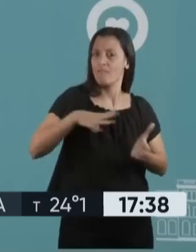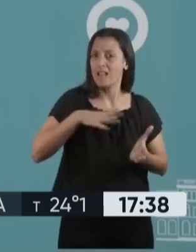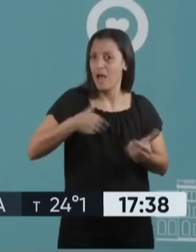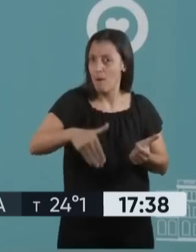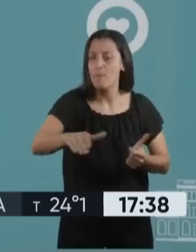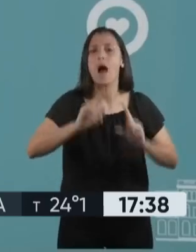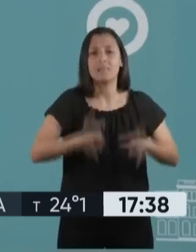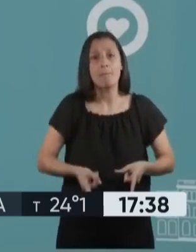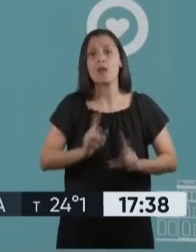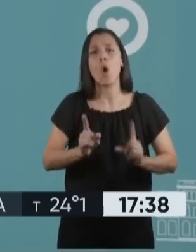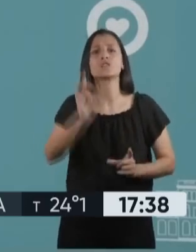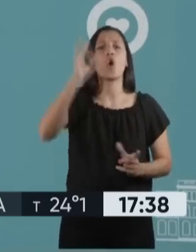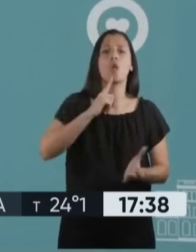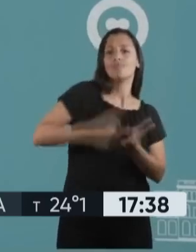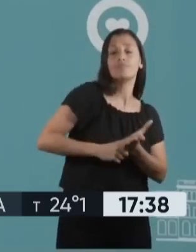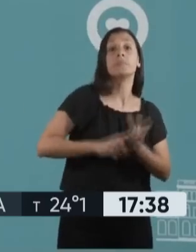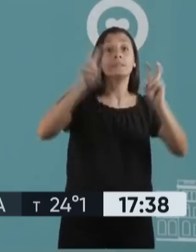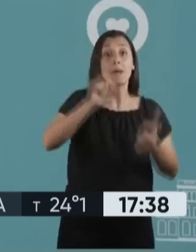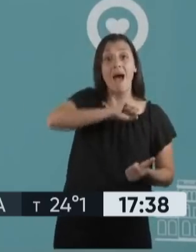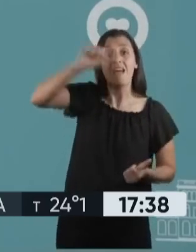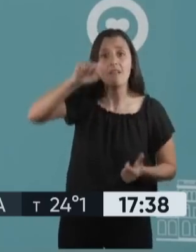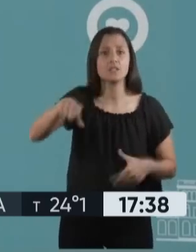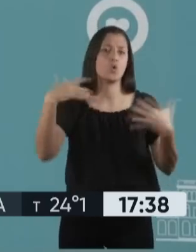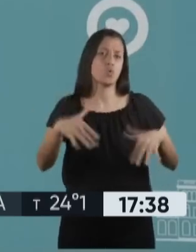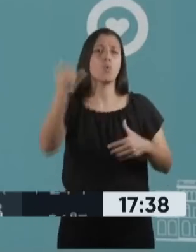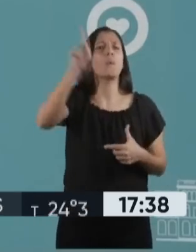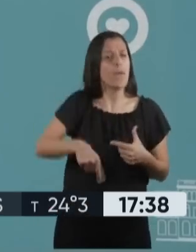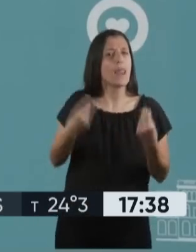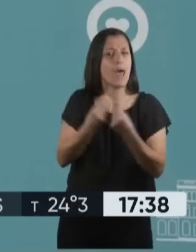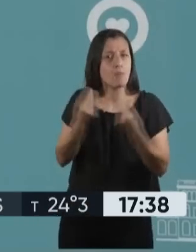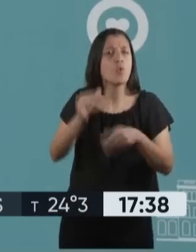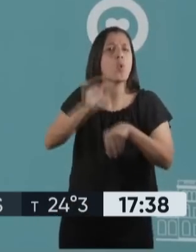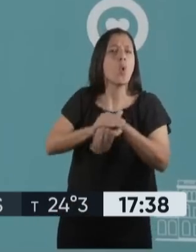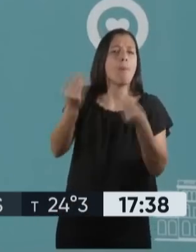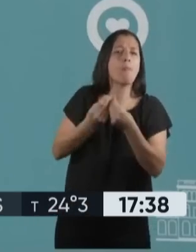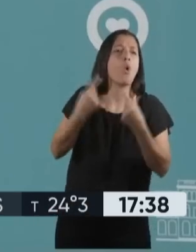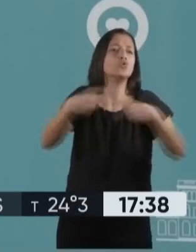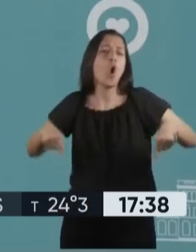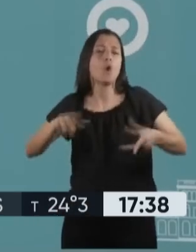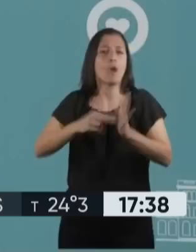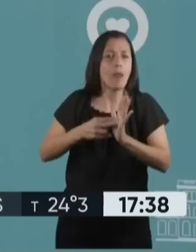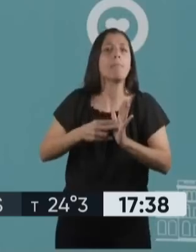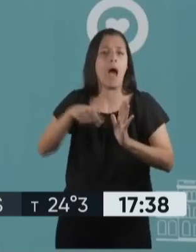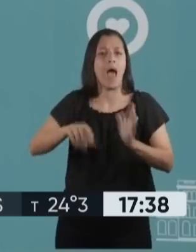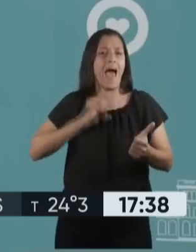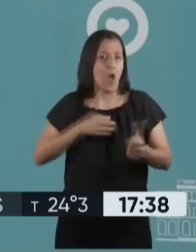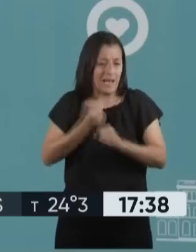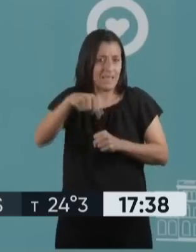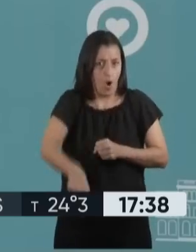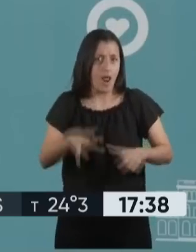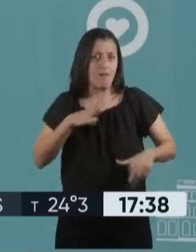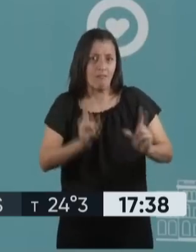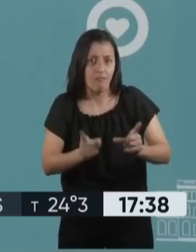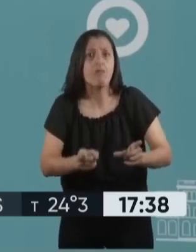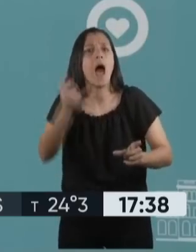no es solamente una medida y que la inflación, que además de ser un multicausal en la Argentina lleva muchos años, tiene ahora un componente externo muy